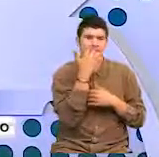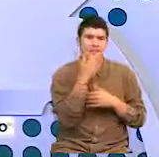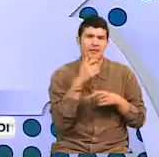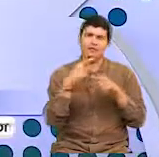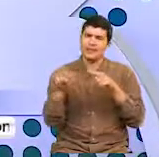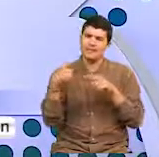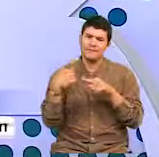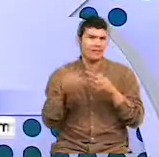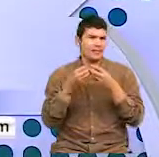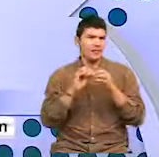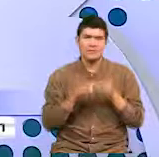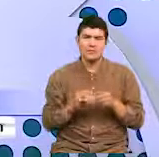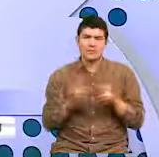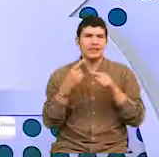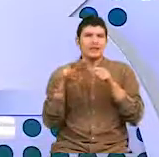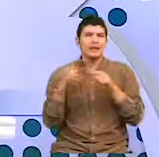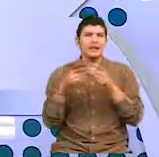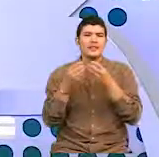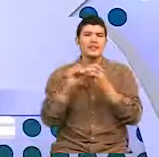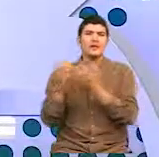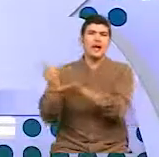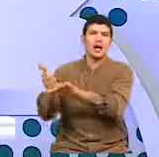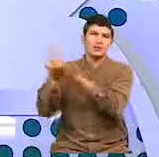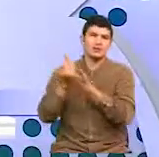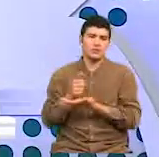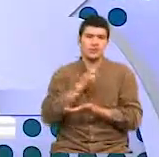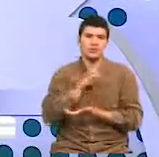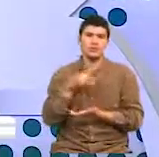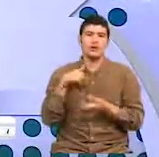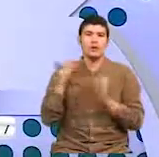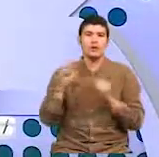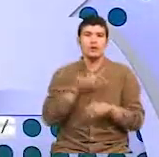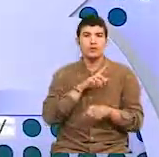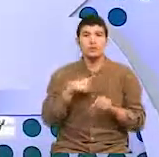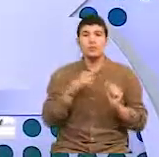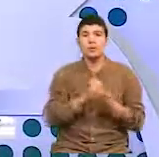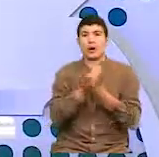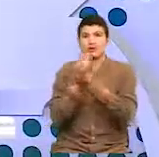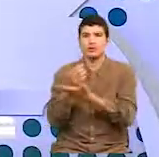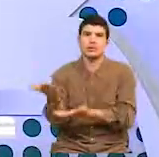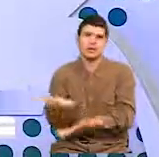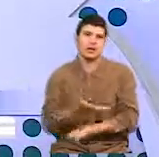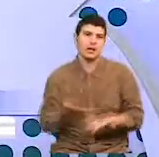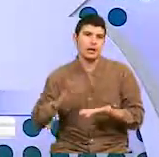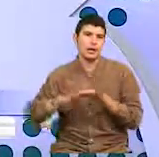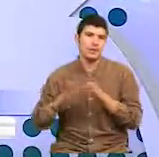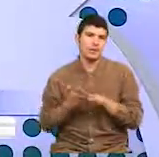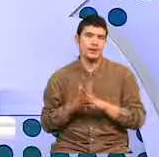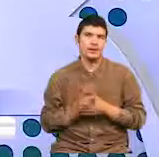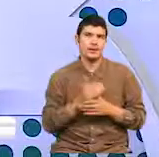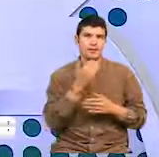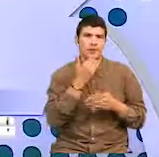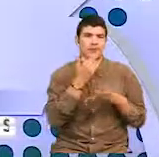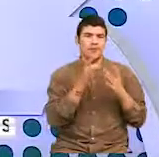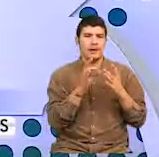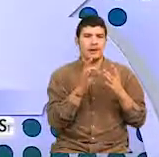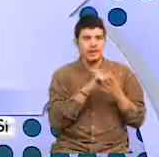hay muchísimas formas de ayudarnos a nosotros para que nosotros los podamos ayudar a ellos, con